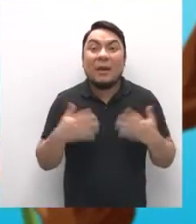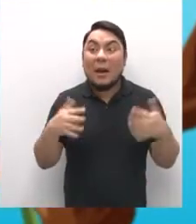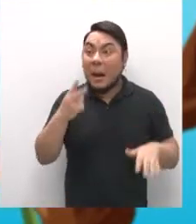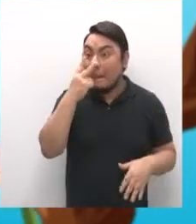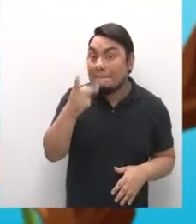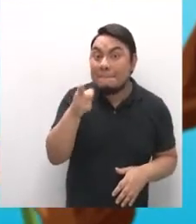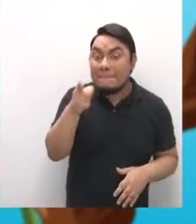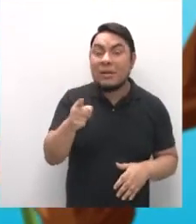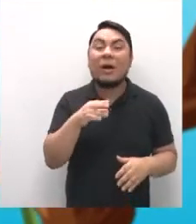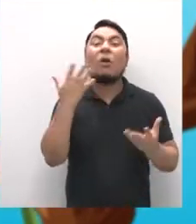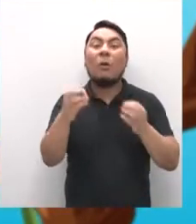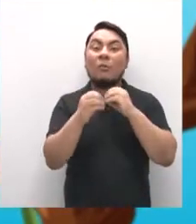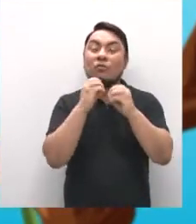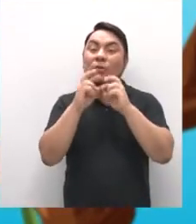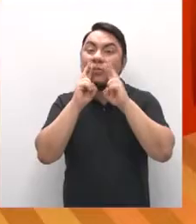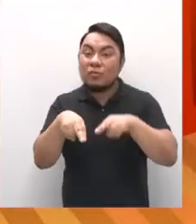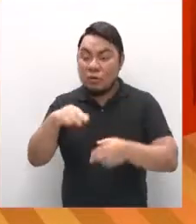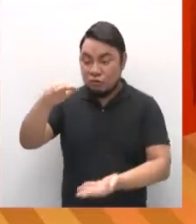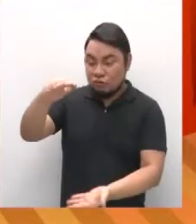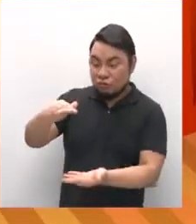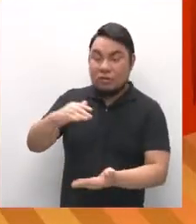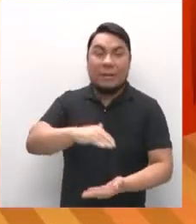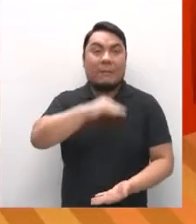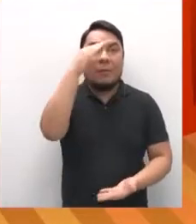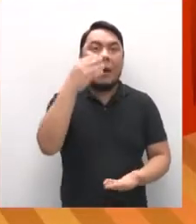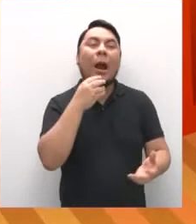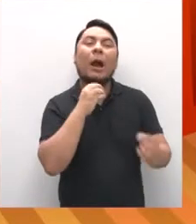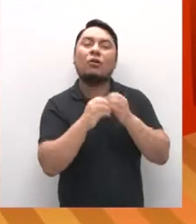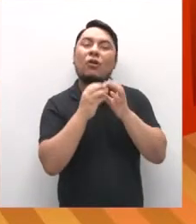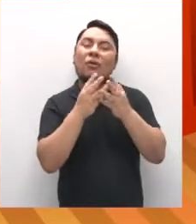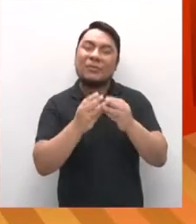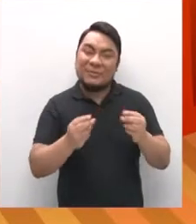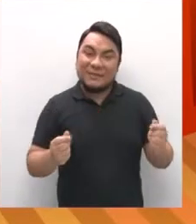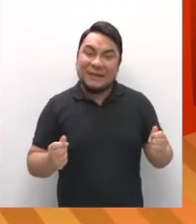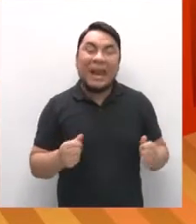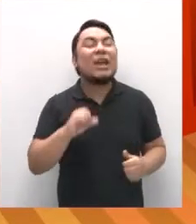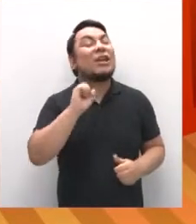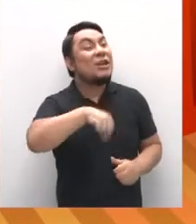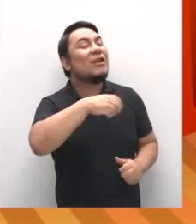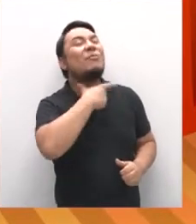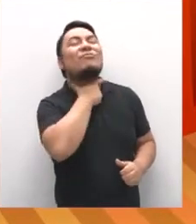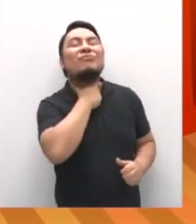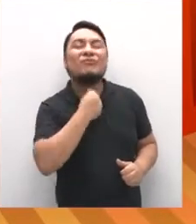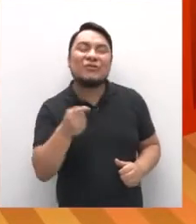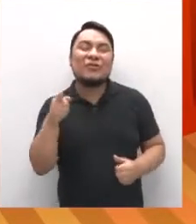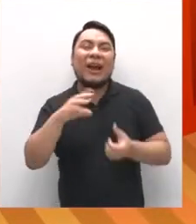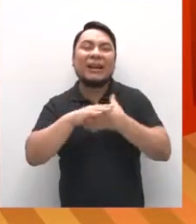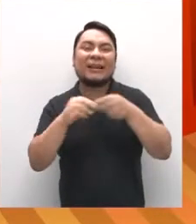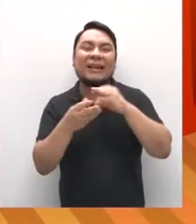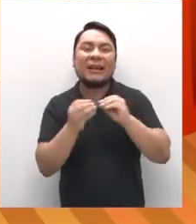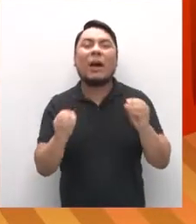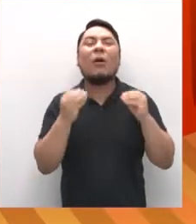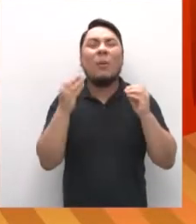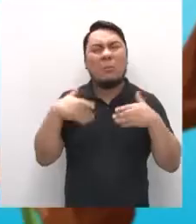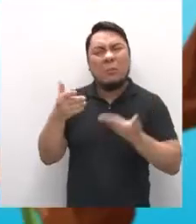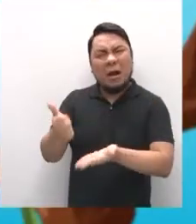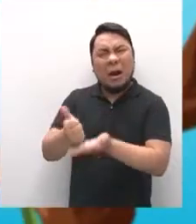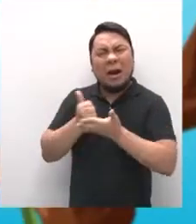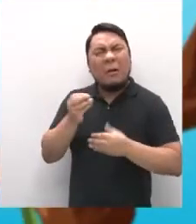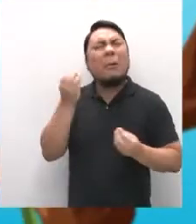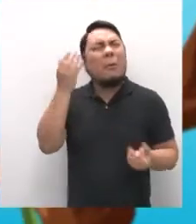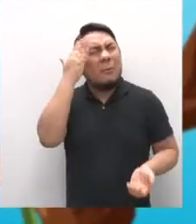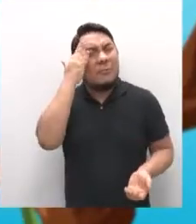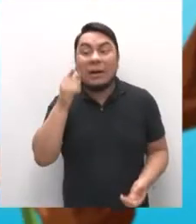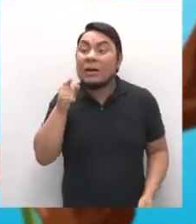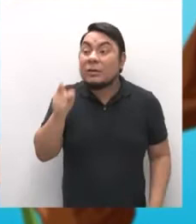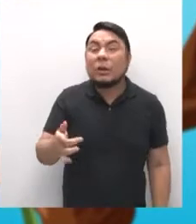resolvieron sus problemas Jacinto y el Muki? Martina, me gustó la historia que vimos, pero todavía no sé cómo puede ayudarme. Decir lo